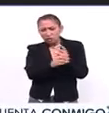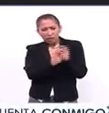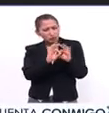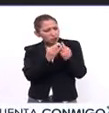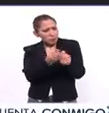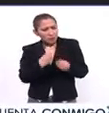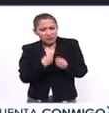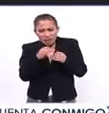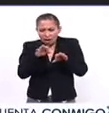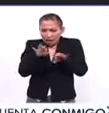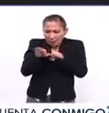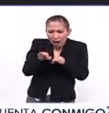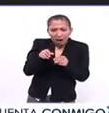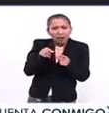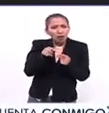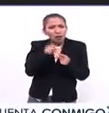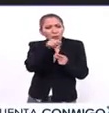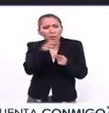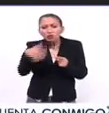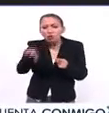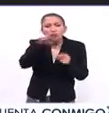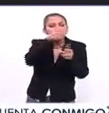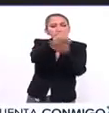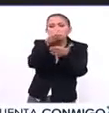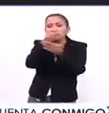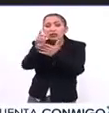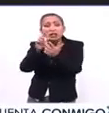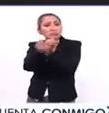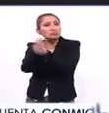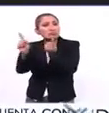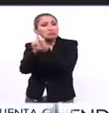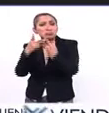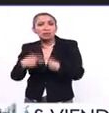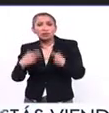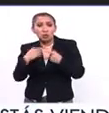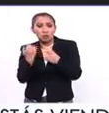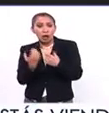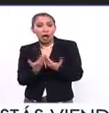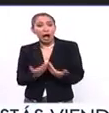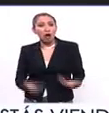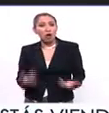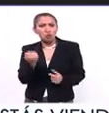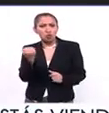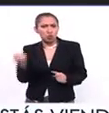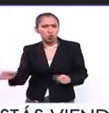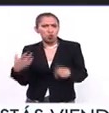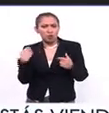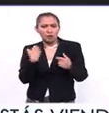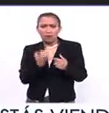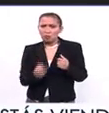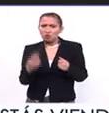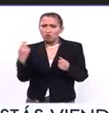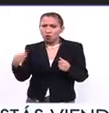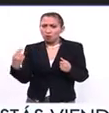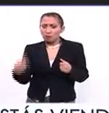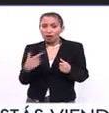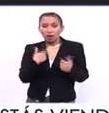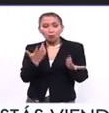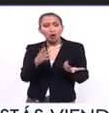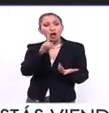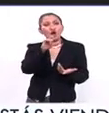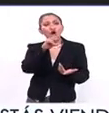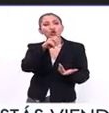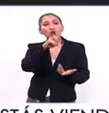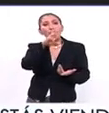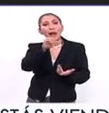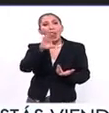maneras de sobrevivir, como que encontró de todo y que se relacionó además con personajes que hoy son celebridades, ¿no? Claro. No nada más Leonora Carrington,